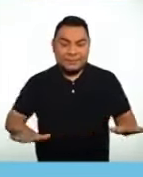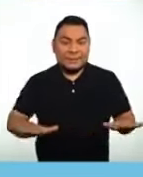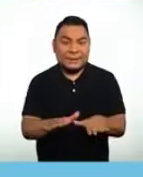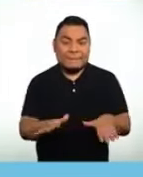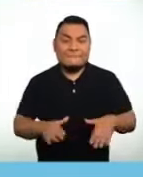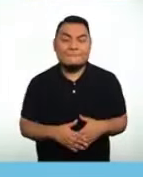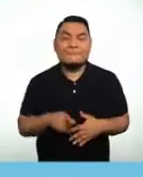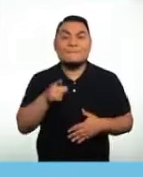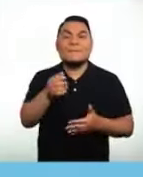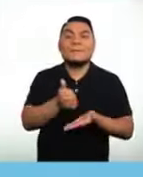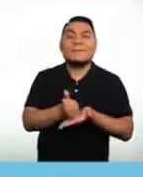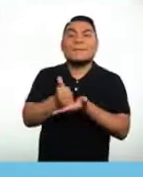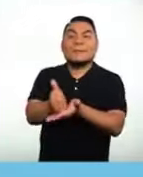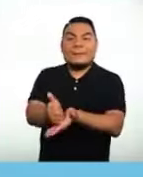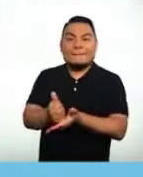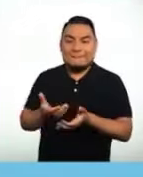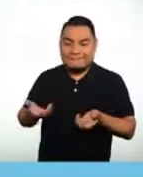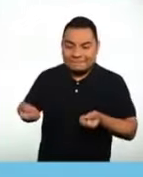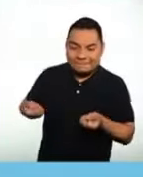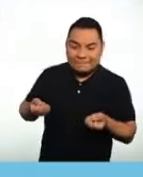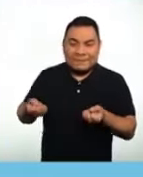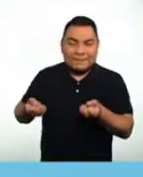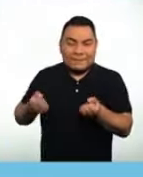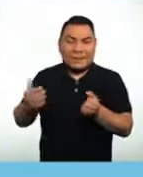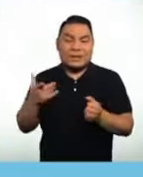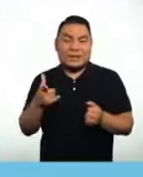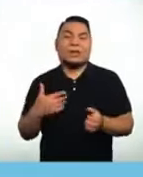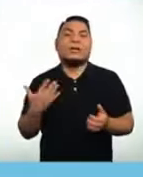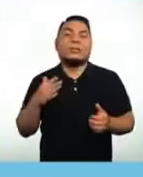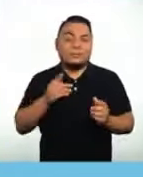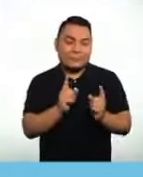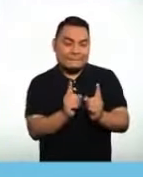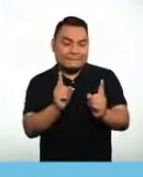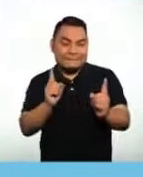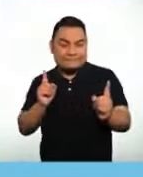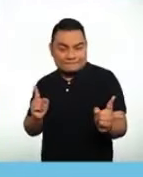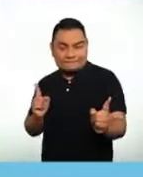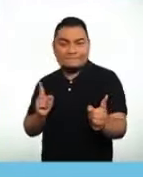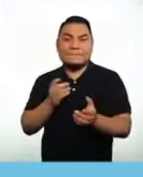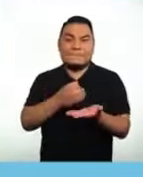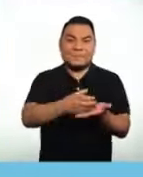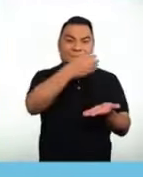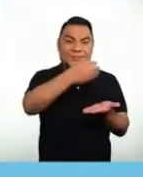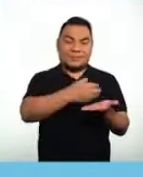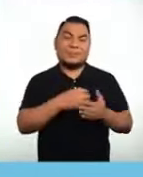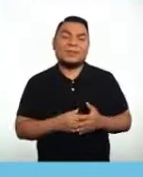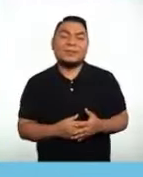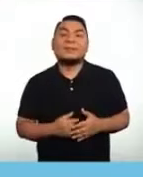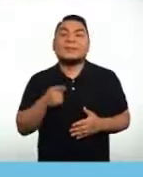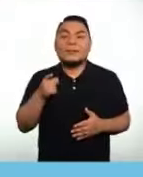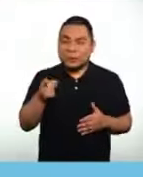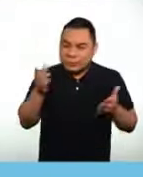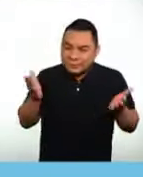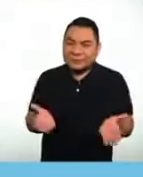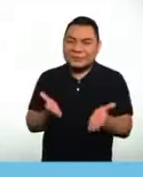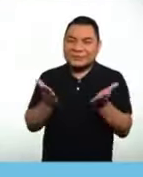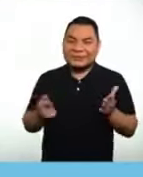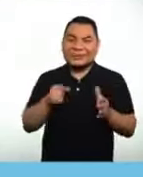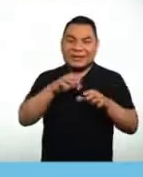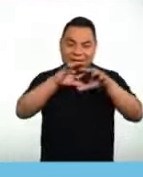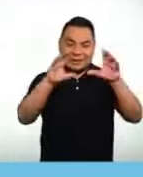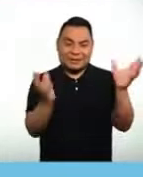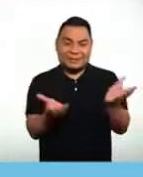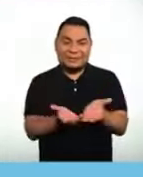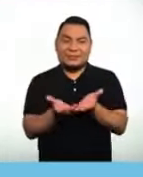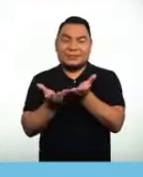plástico en el piso. Ayúdale a desplazarse a una distancia regular de las botellas y